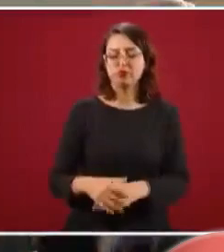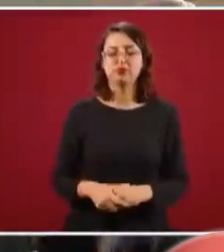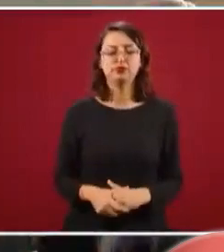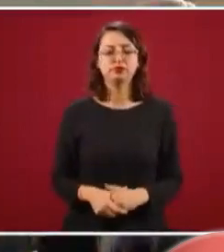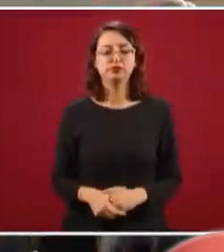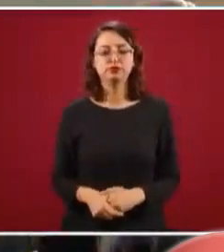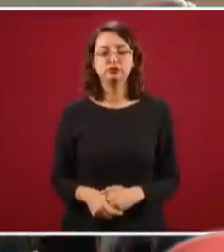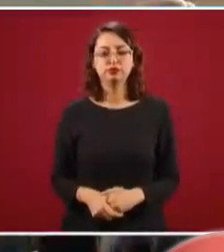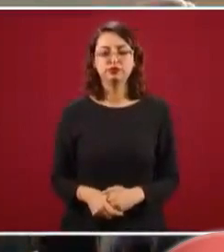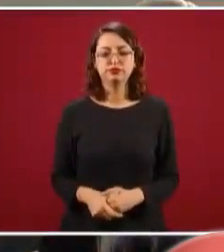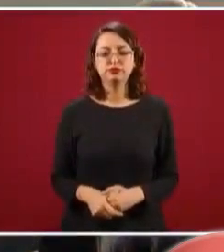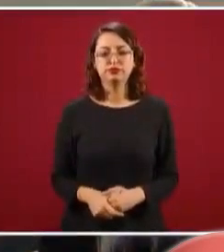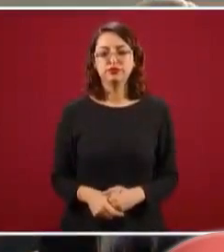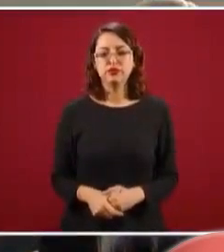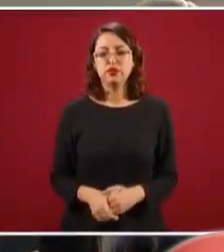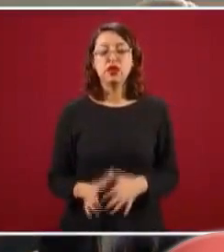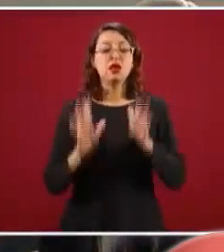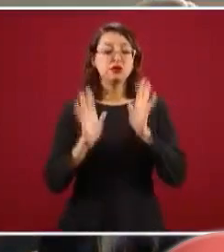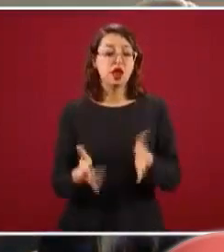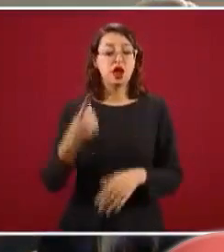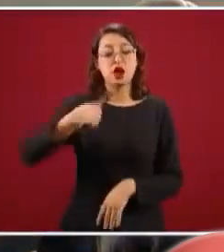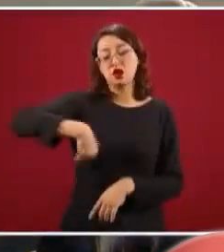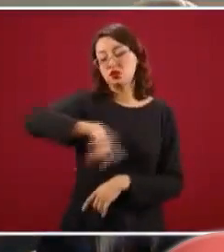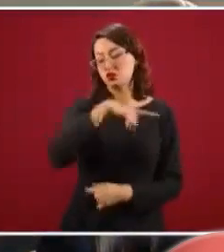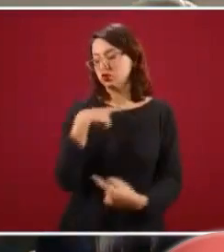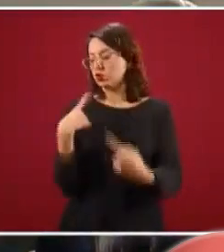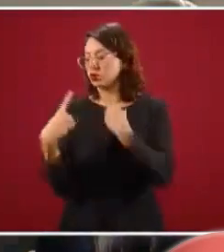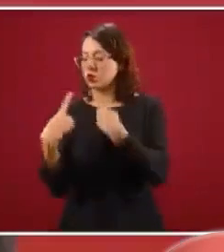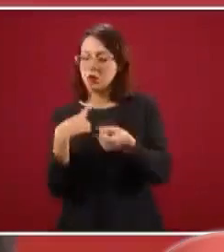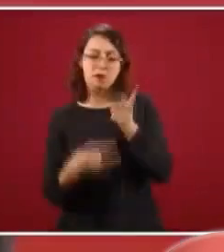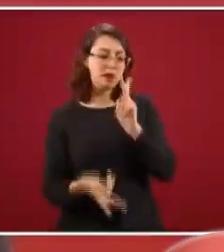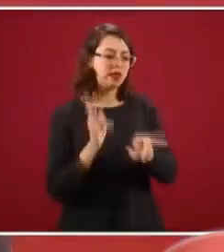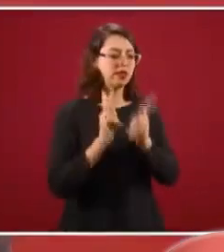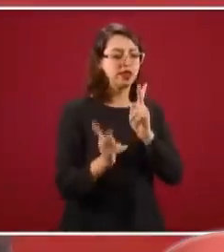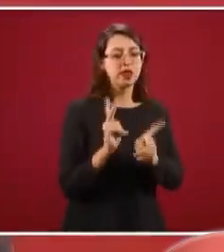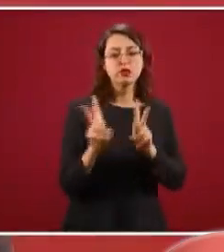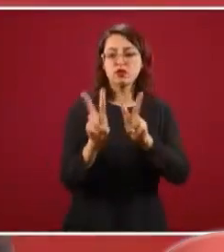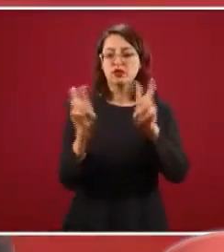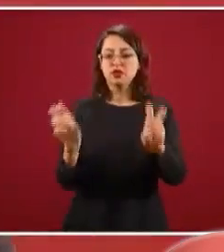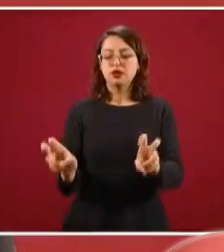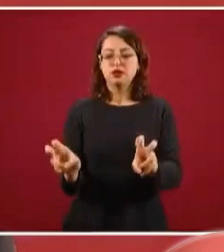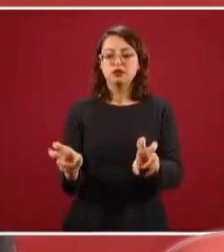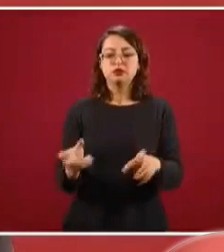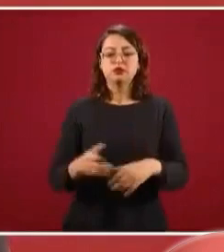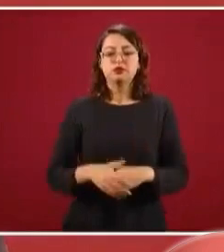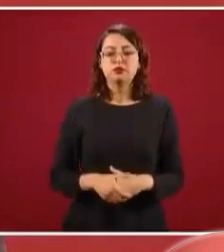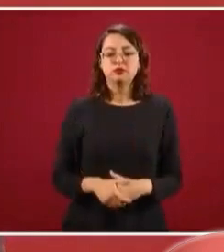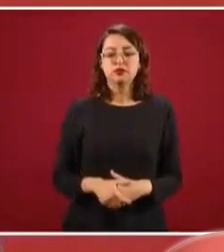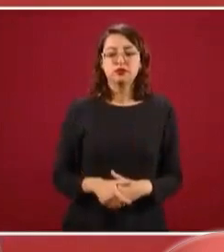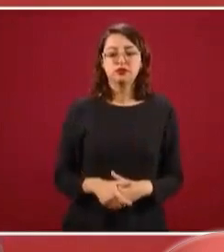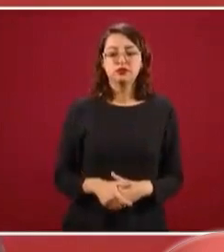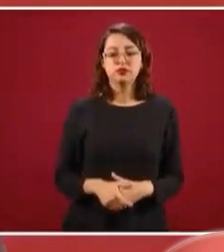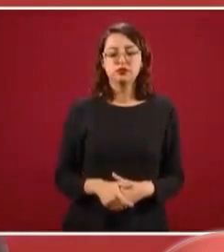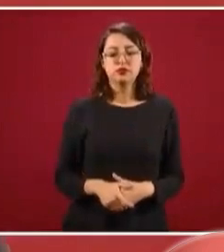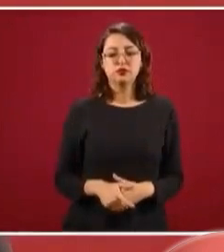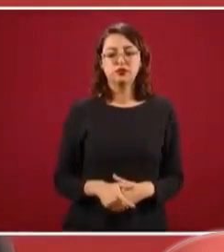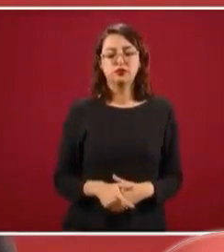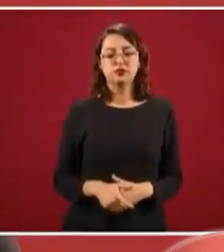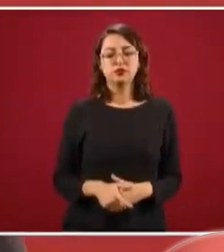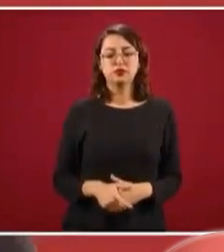estado hablando sobre este tema. Es un